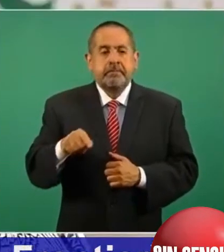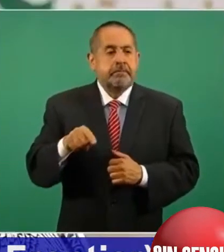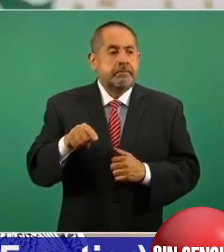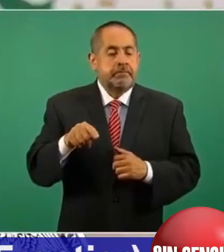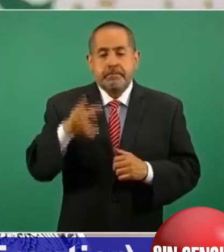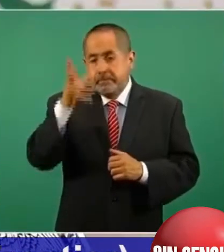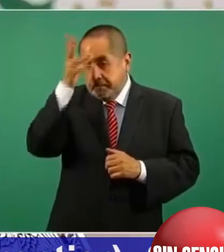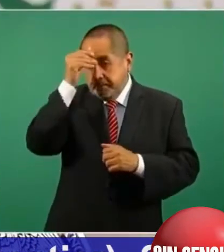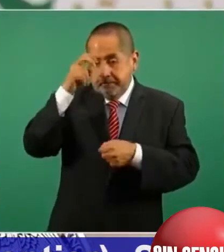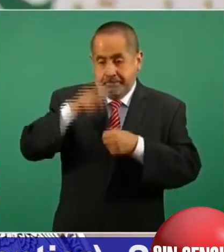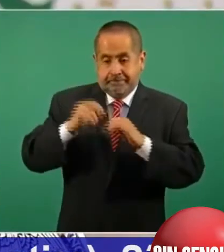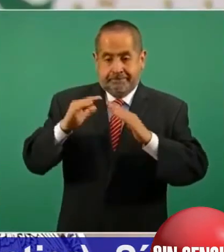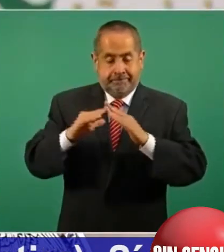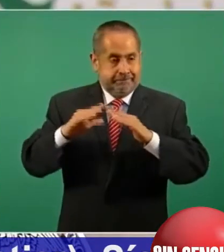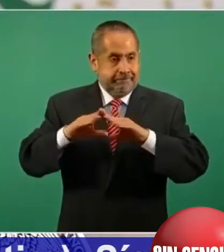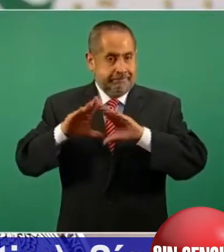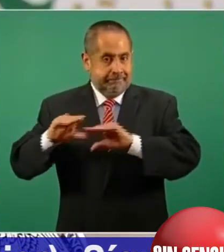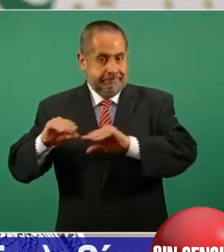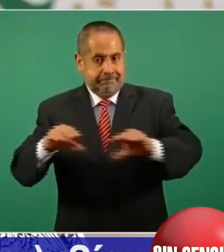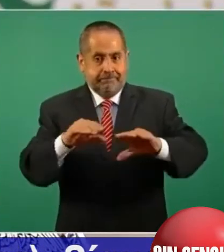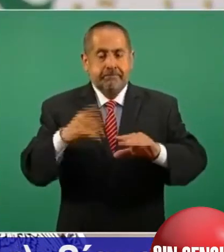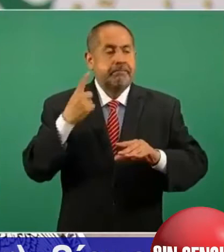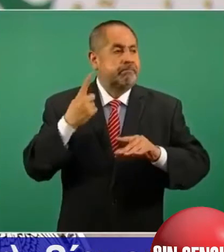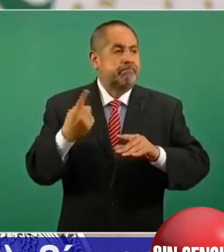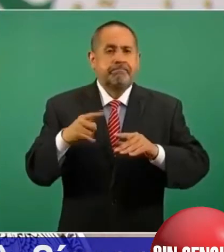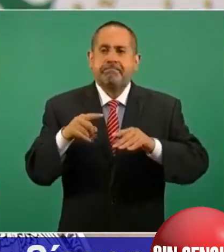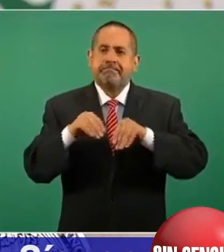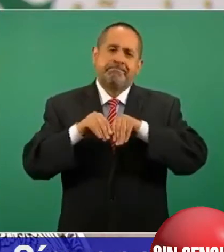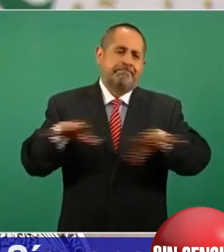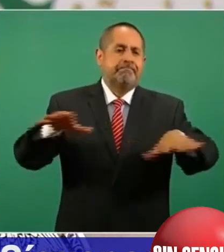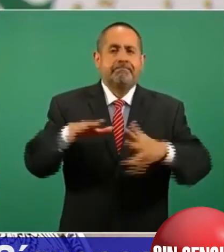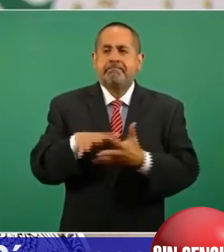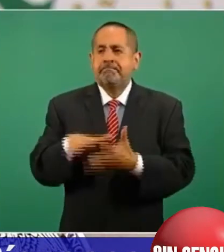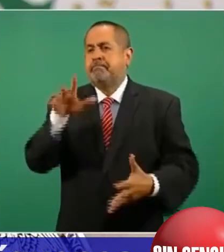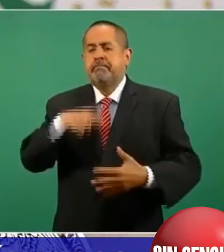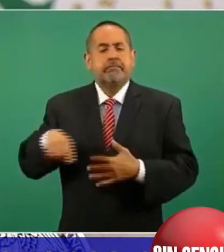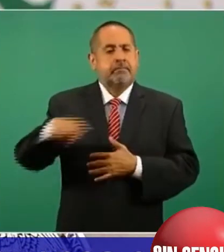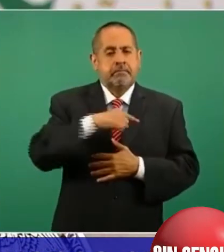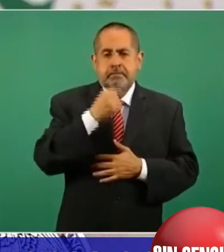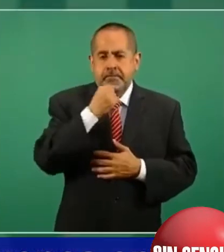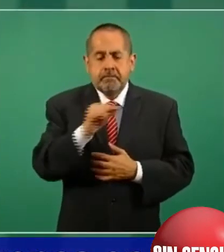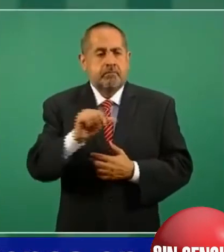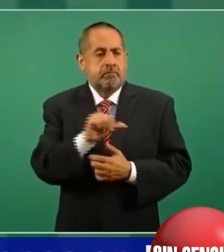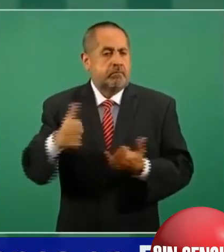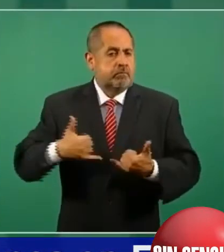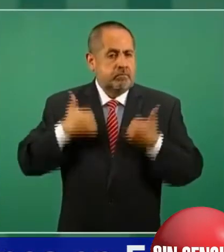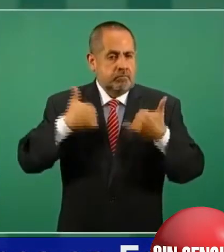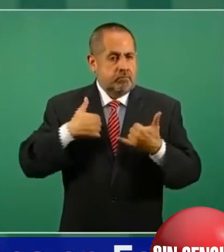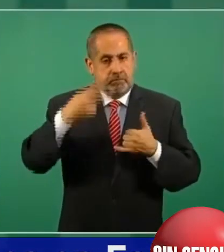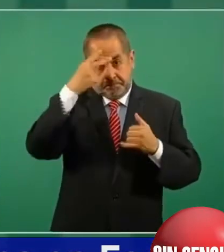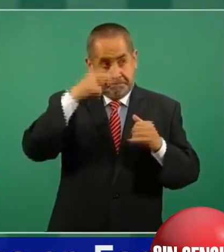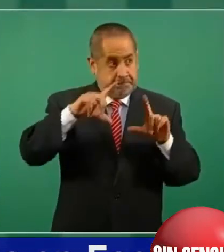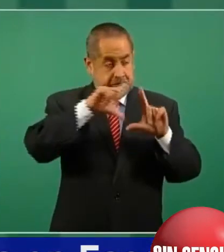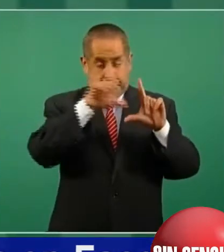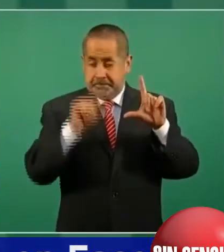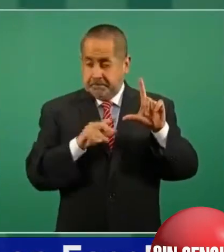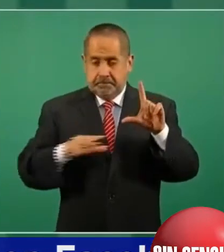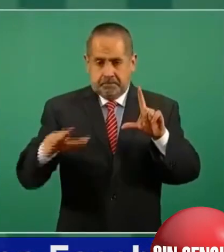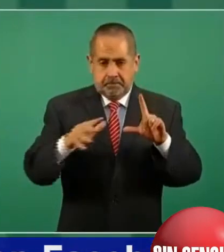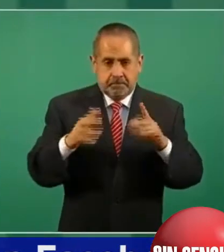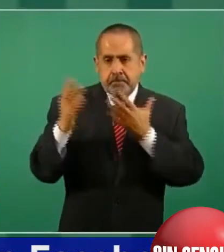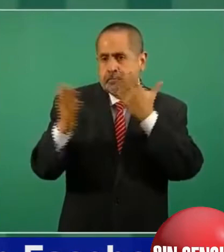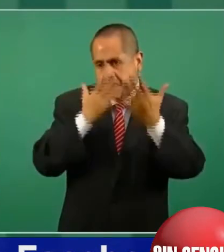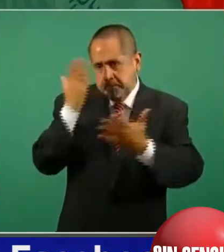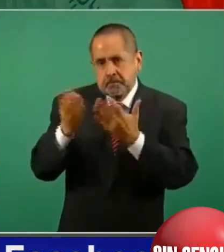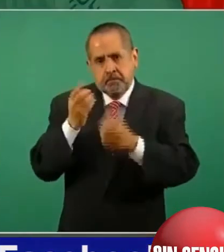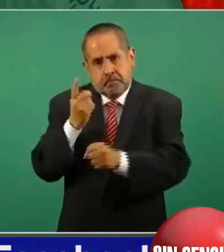que tuviera la mayoría de las niñas y niños de México, de los jóvenes, la oportunidad de estudiar.